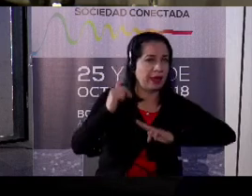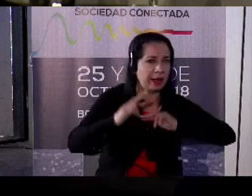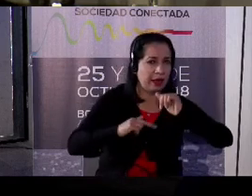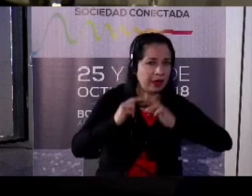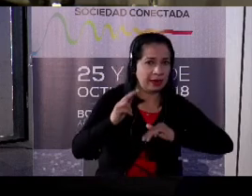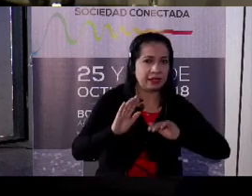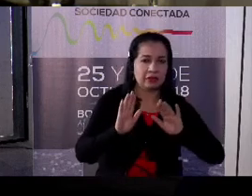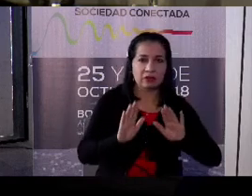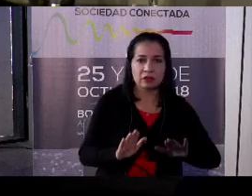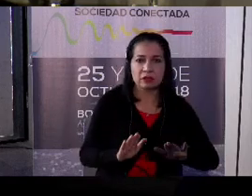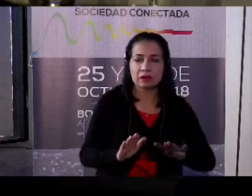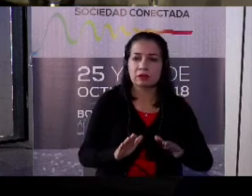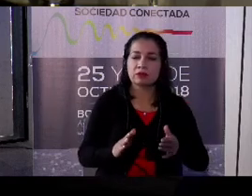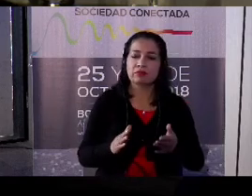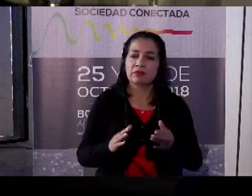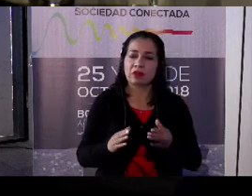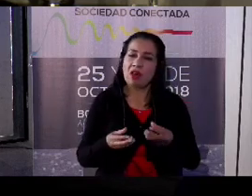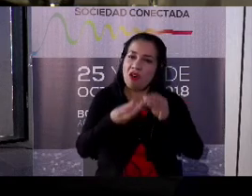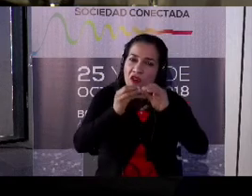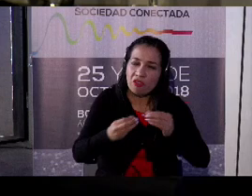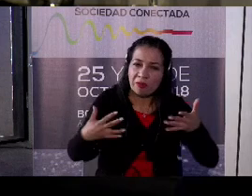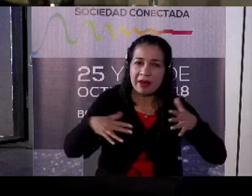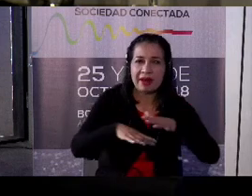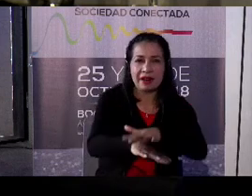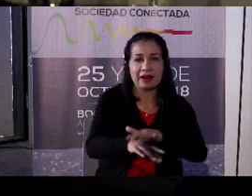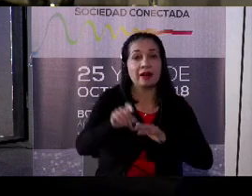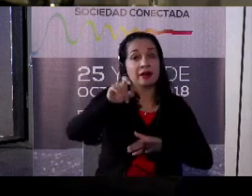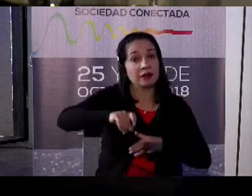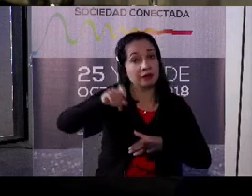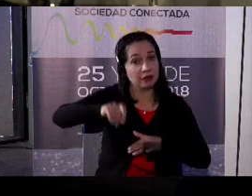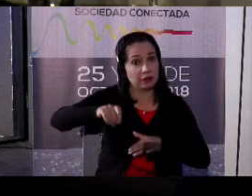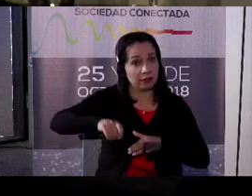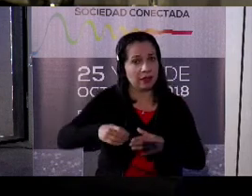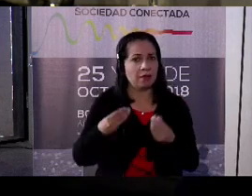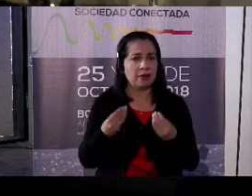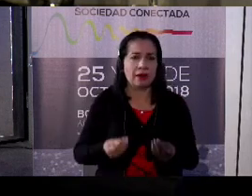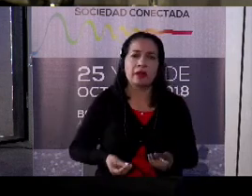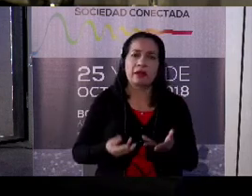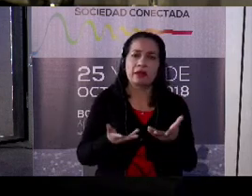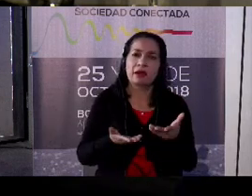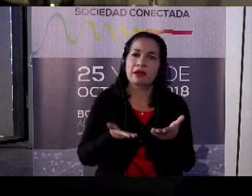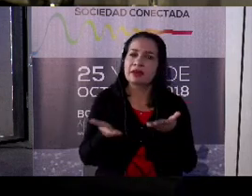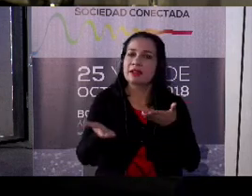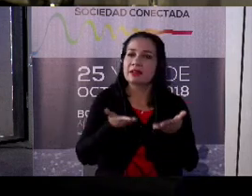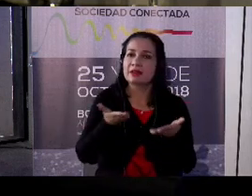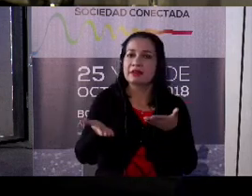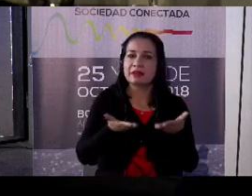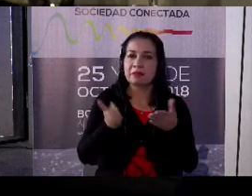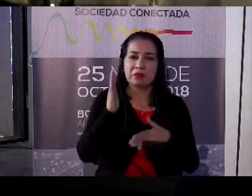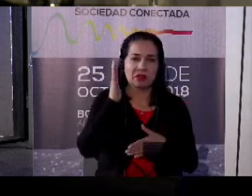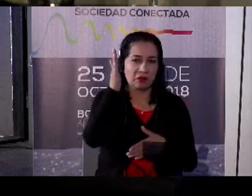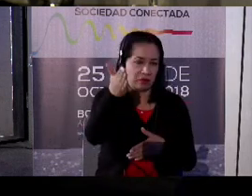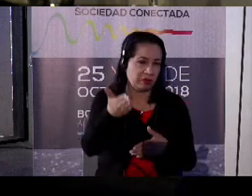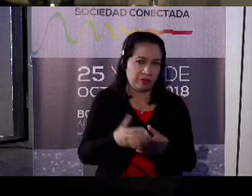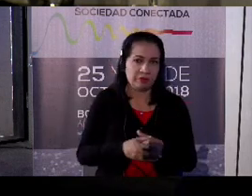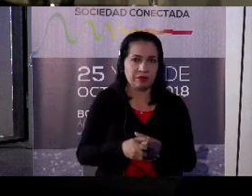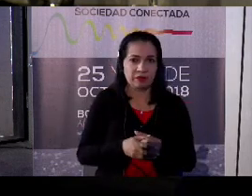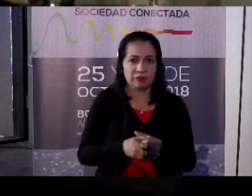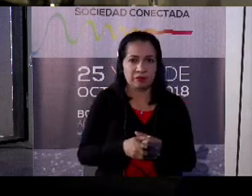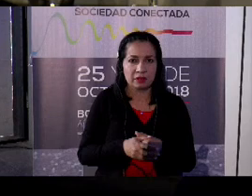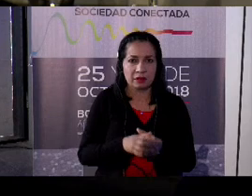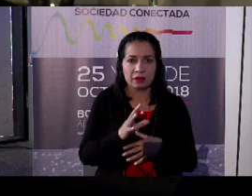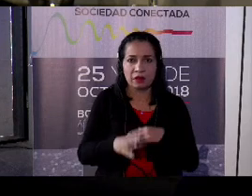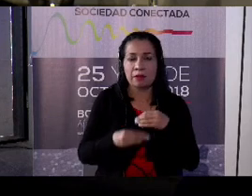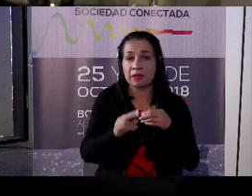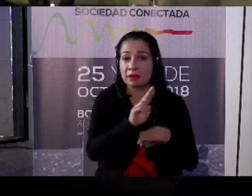arquitectura de la red Esto será necesario para brindar servicios internet de las cosas del futuro desde el punto de